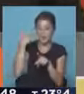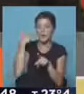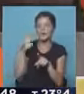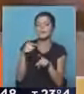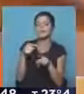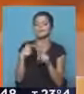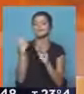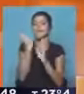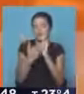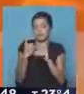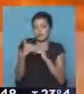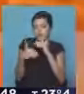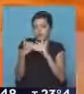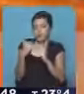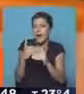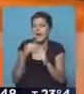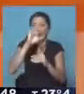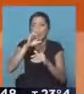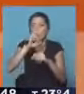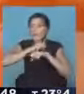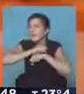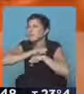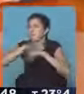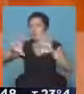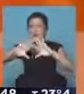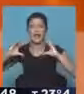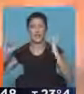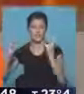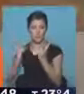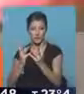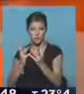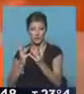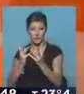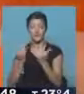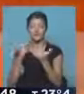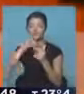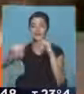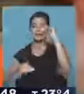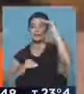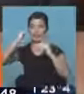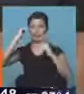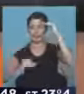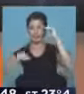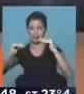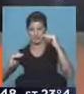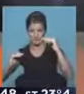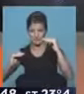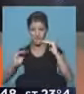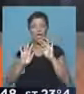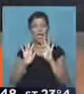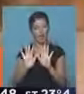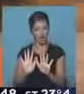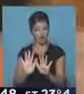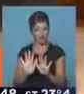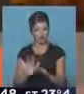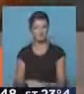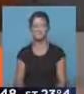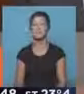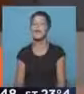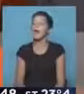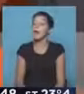características de paradas dólares por todos lados en un punto generan gran desigualdad tremenda pero siento que esa capacidad de